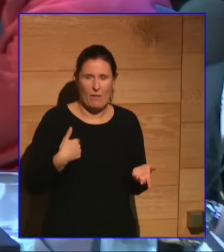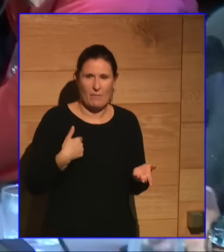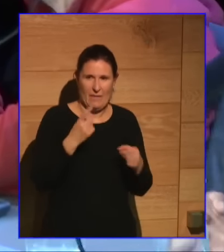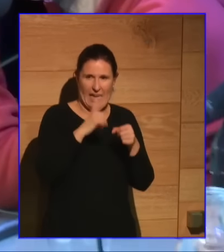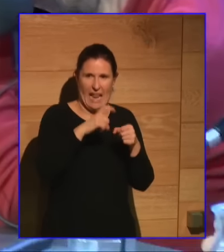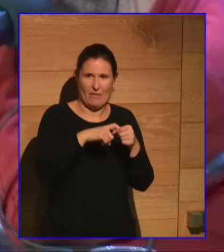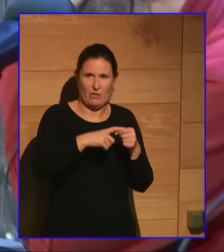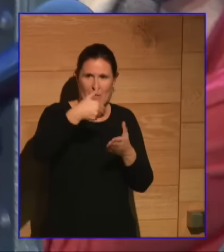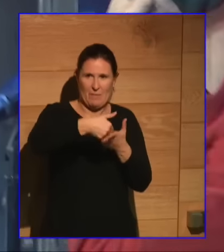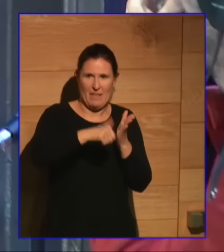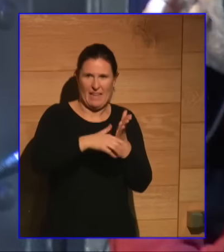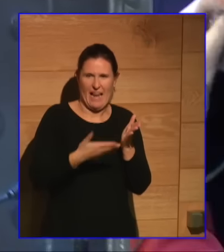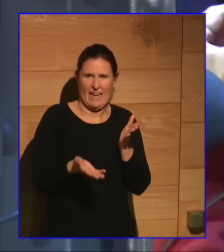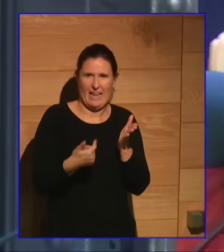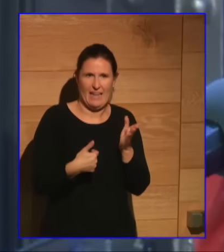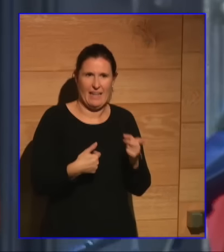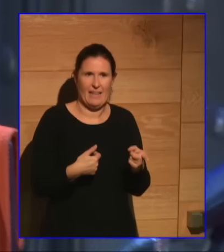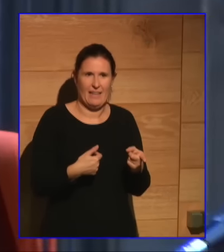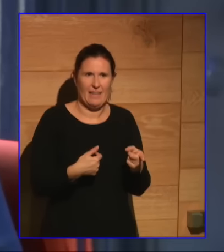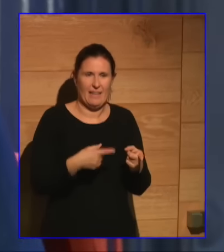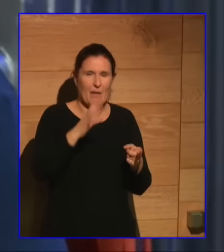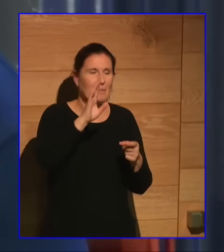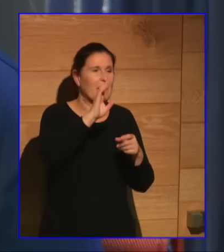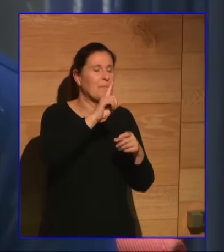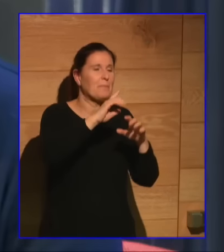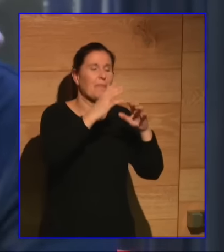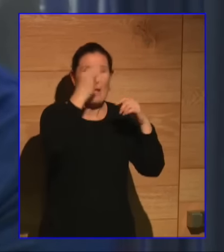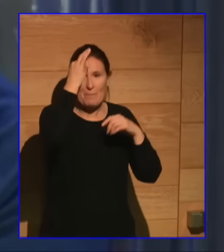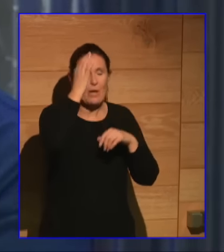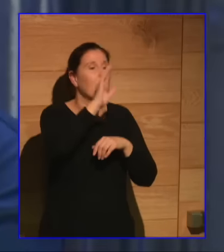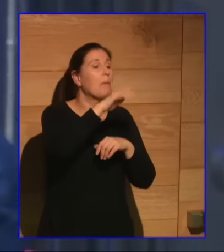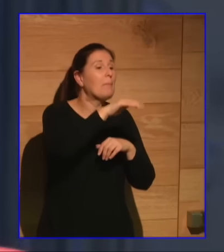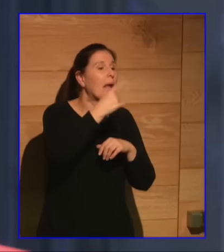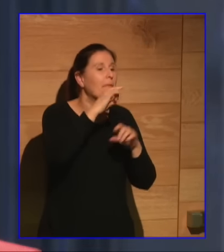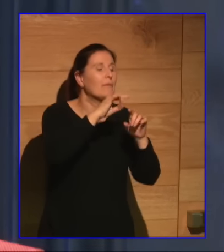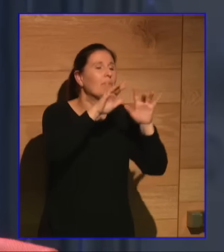tío. Te darían golpecitos en la cabeza a ver si salía la harina.